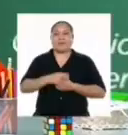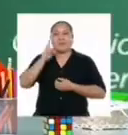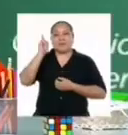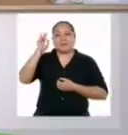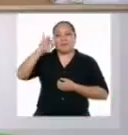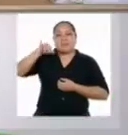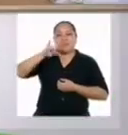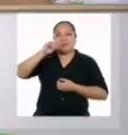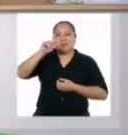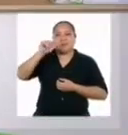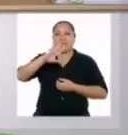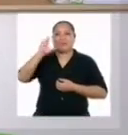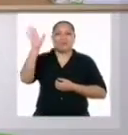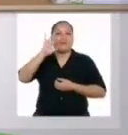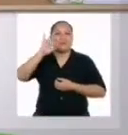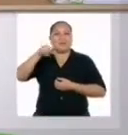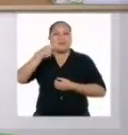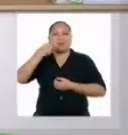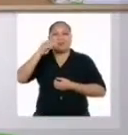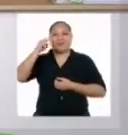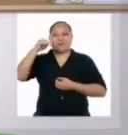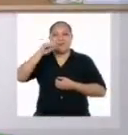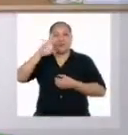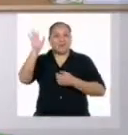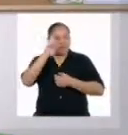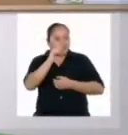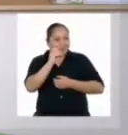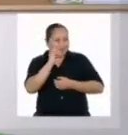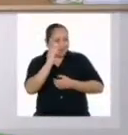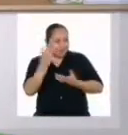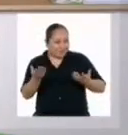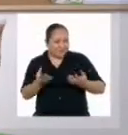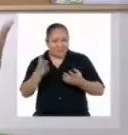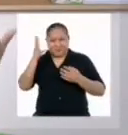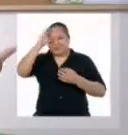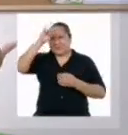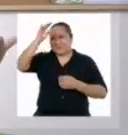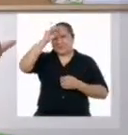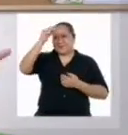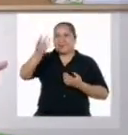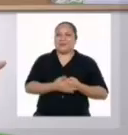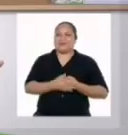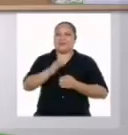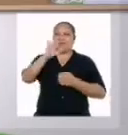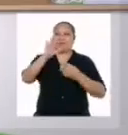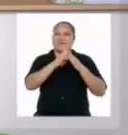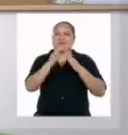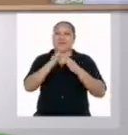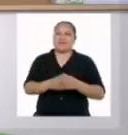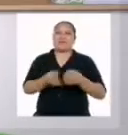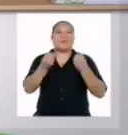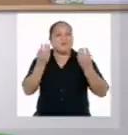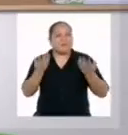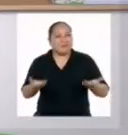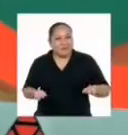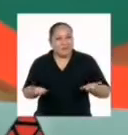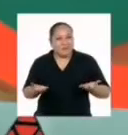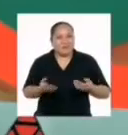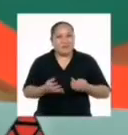Profesora Julia. Jonathan, Rebot, chicas y chicos en casa, ¿cómo